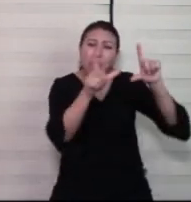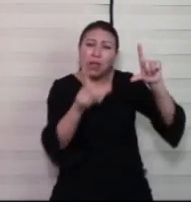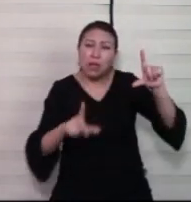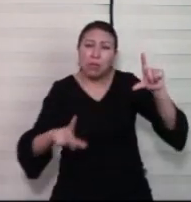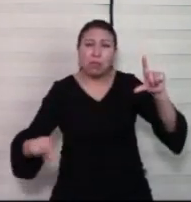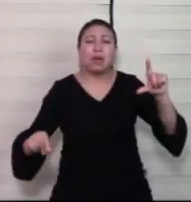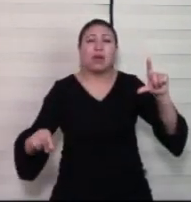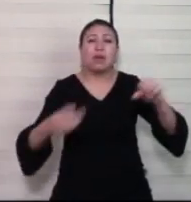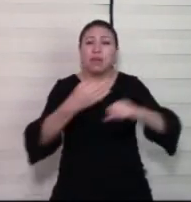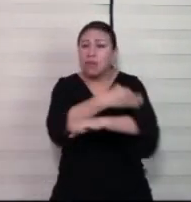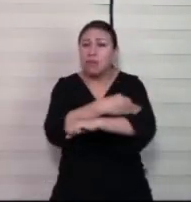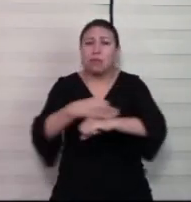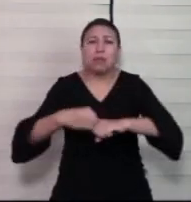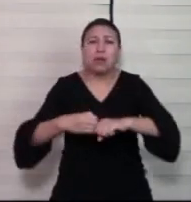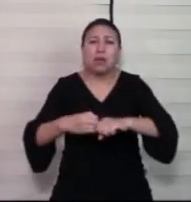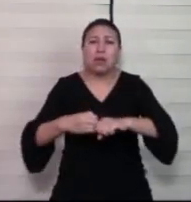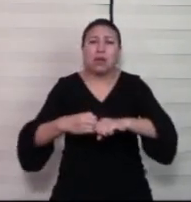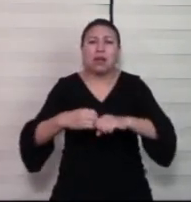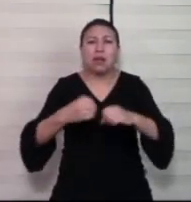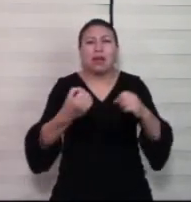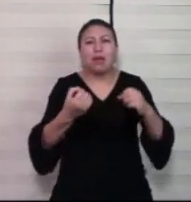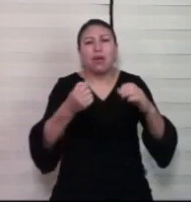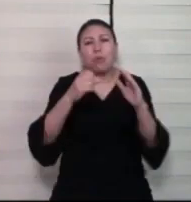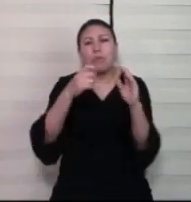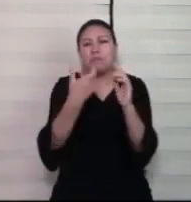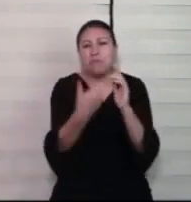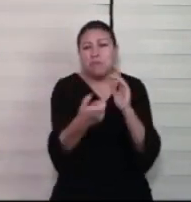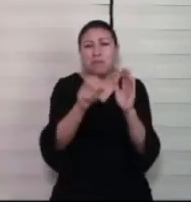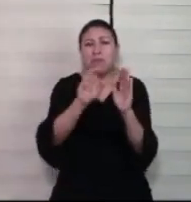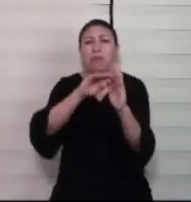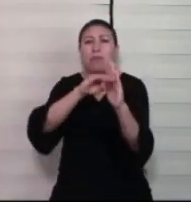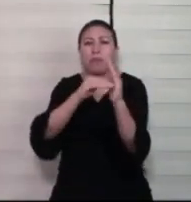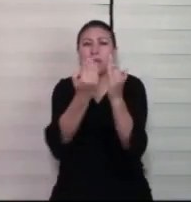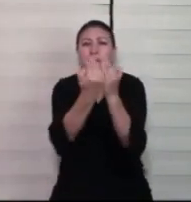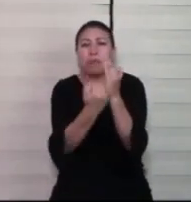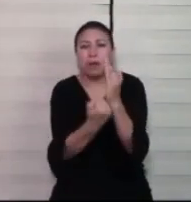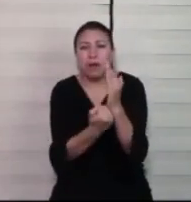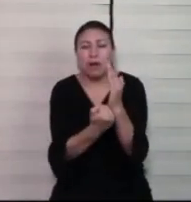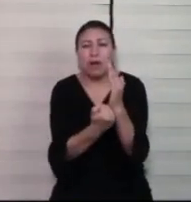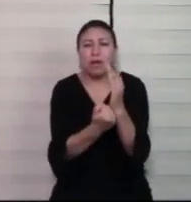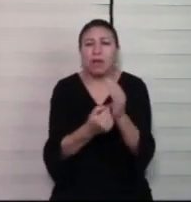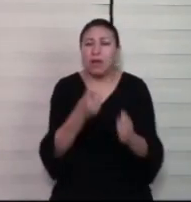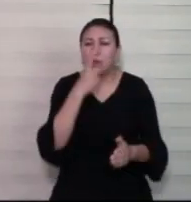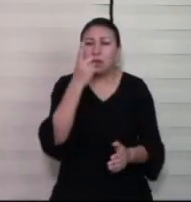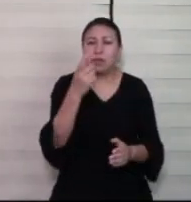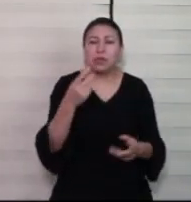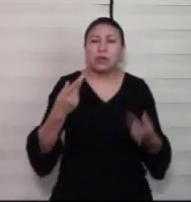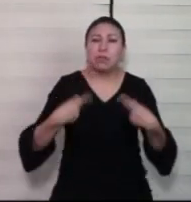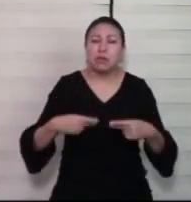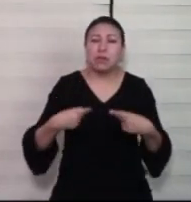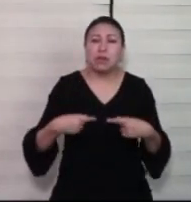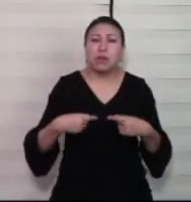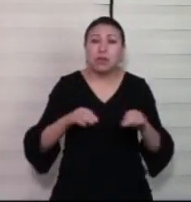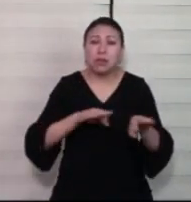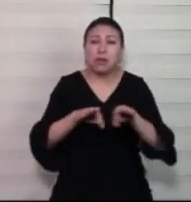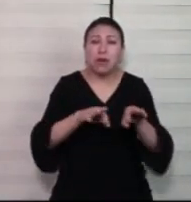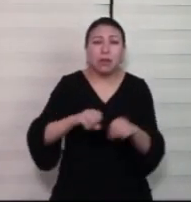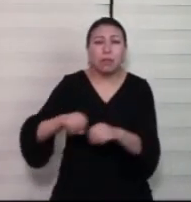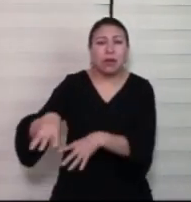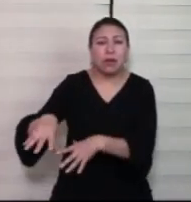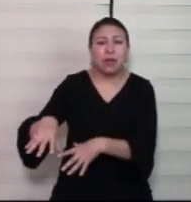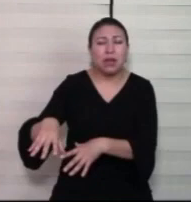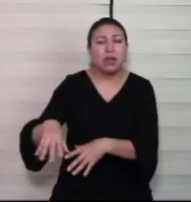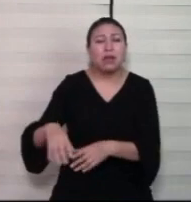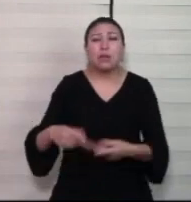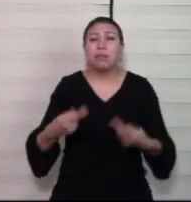familiar. Ya lo hemos dicho. Hay personas que han perdido sus empleos,